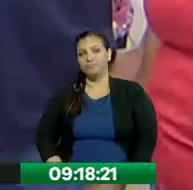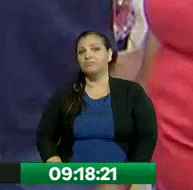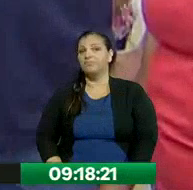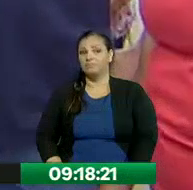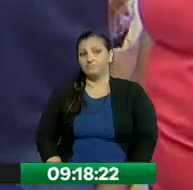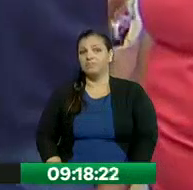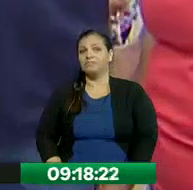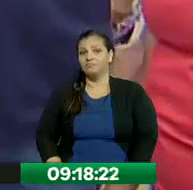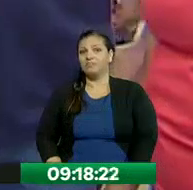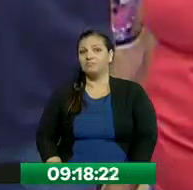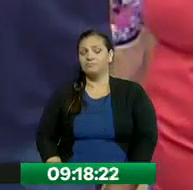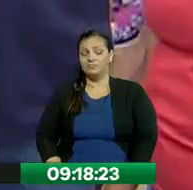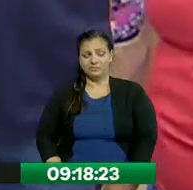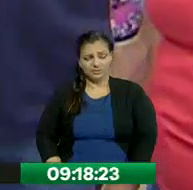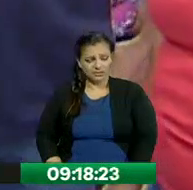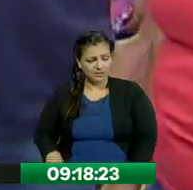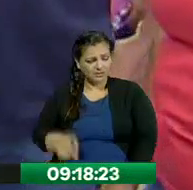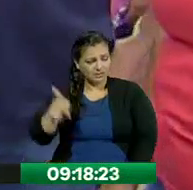obligando a realizar